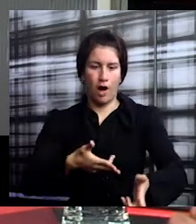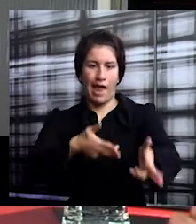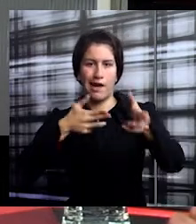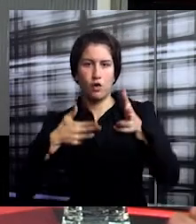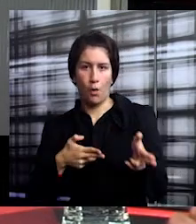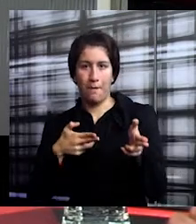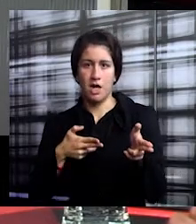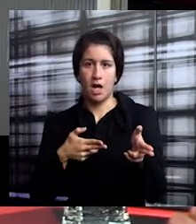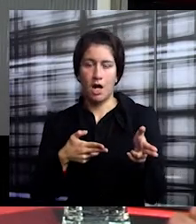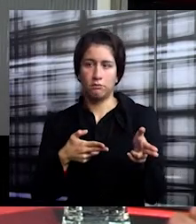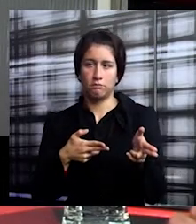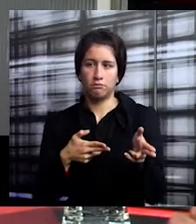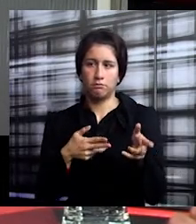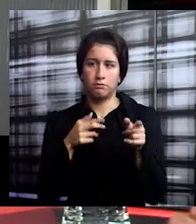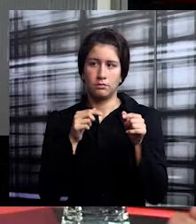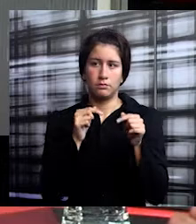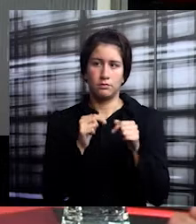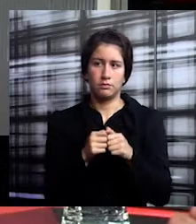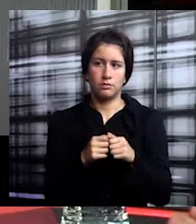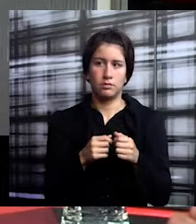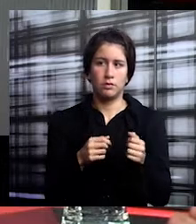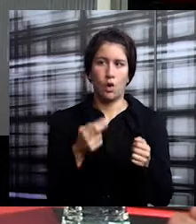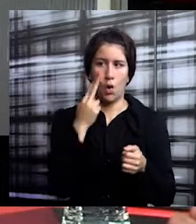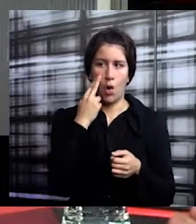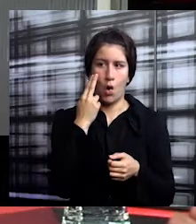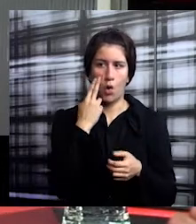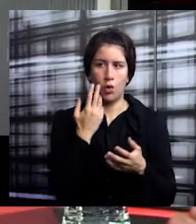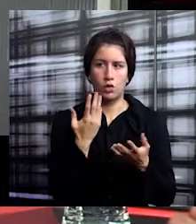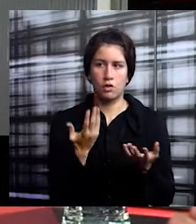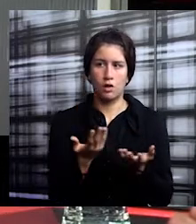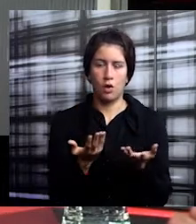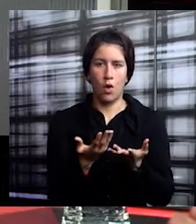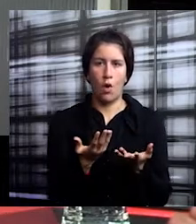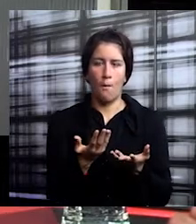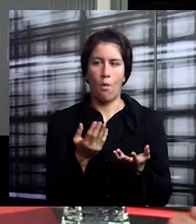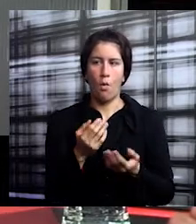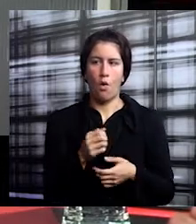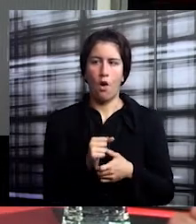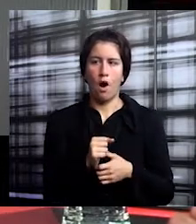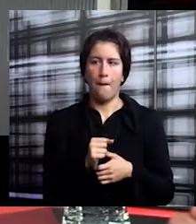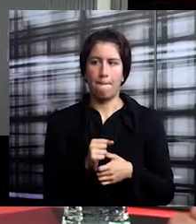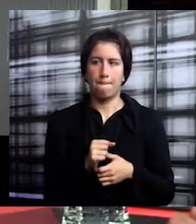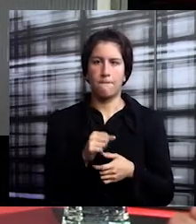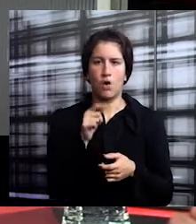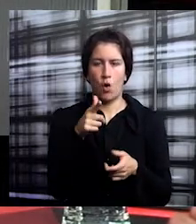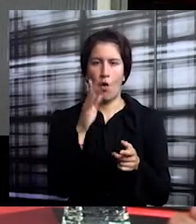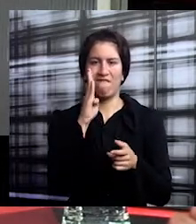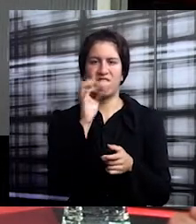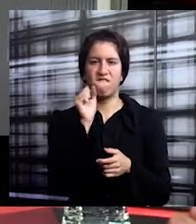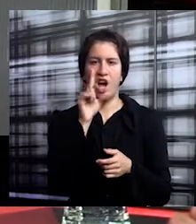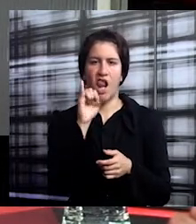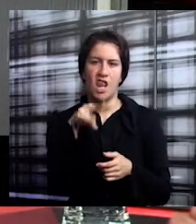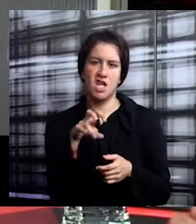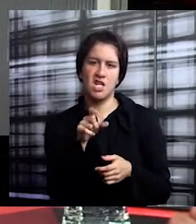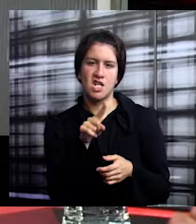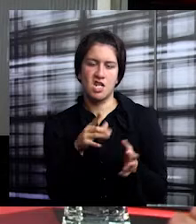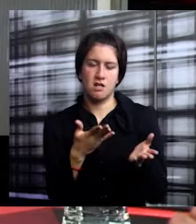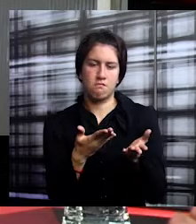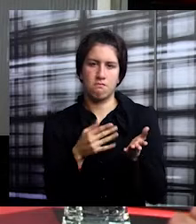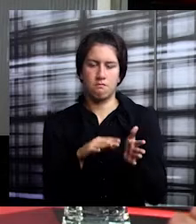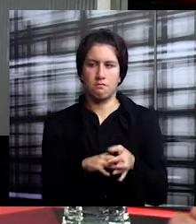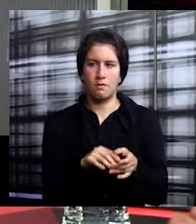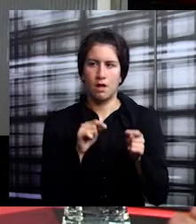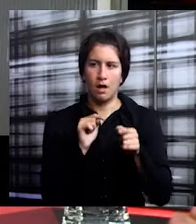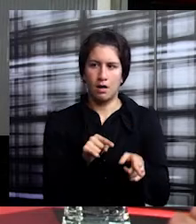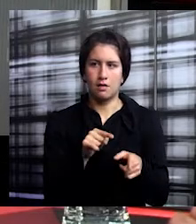conocida como antimotines algunos, sí, ¿no es cierto?, o la de balines, en que la Corte dice podrá ser usada por el personal